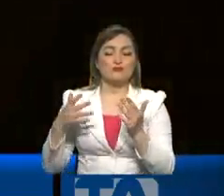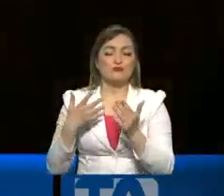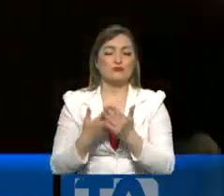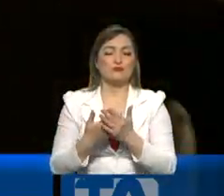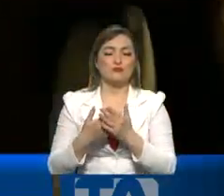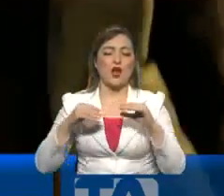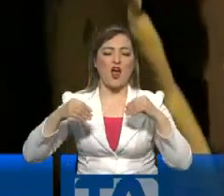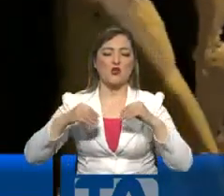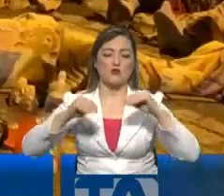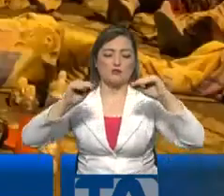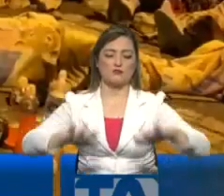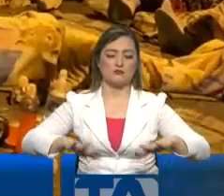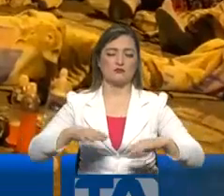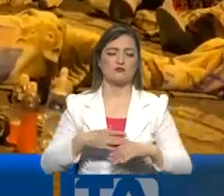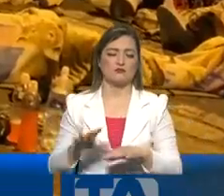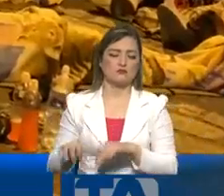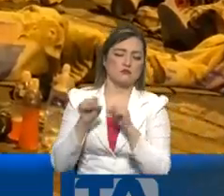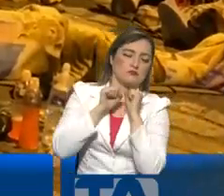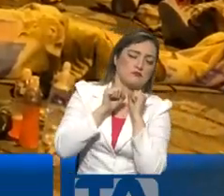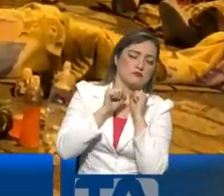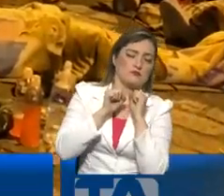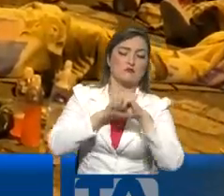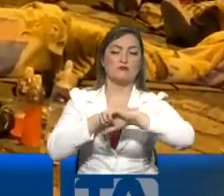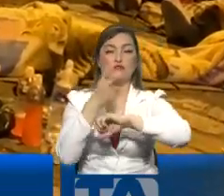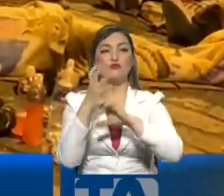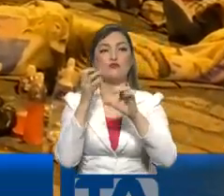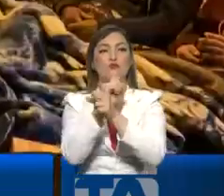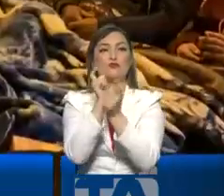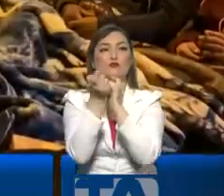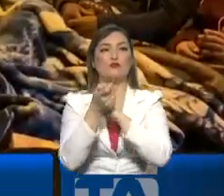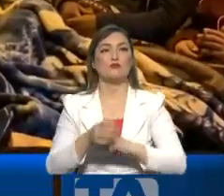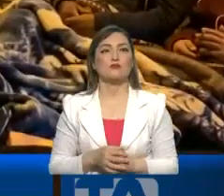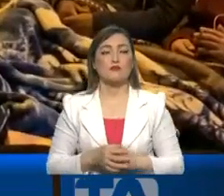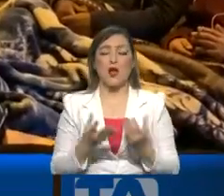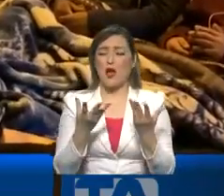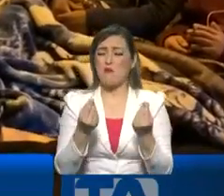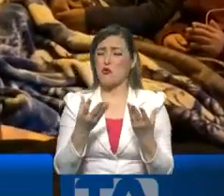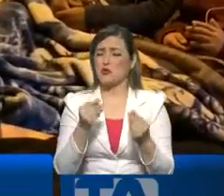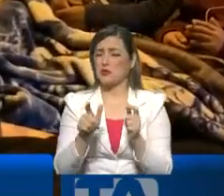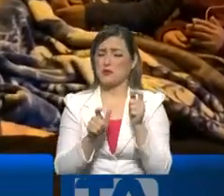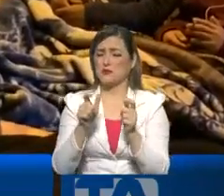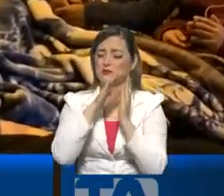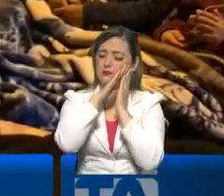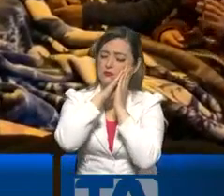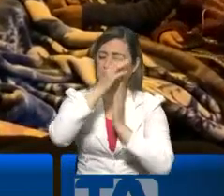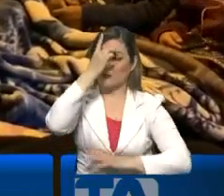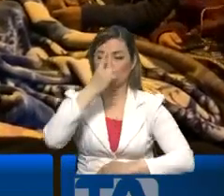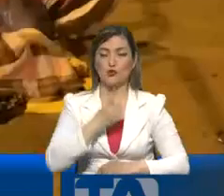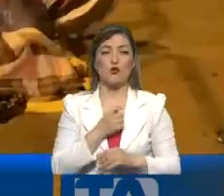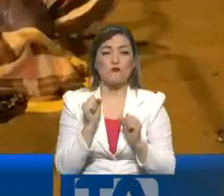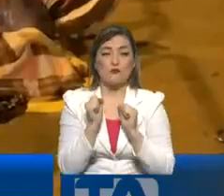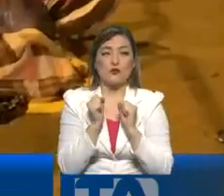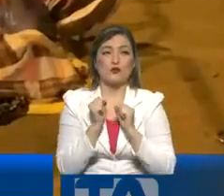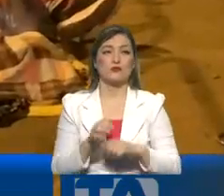cobijas y almohadas. Ya para la medianoche el panorama varió drásticamente. Decenas de ciudadanos decidieron dormir en medio de la noche y el